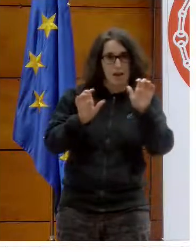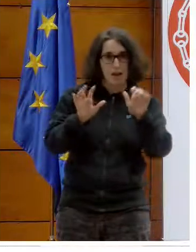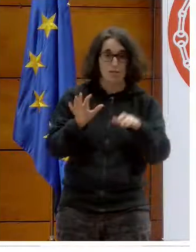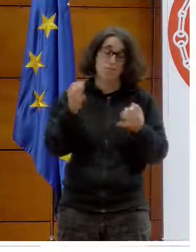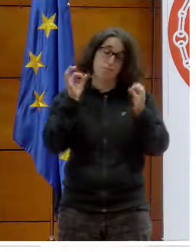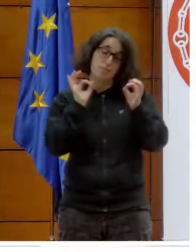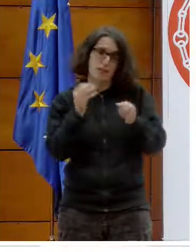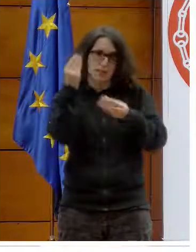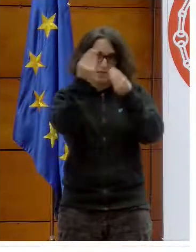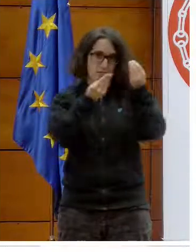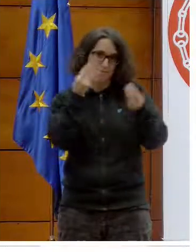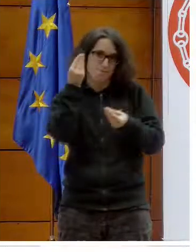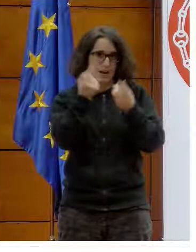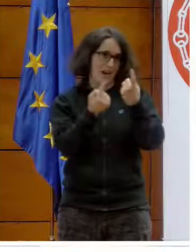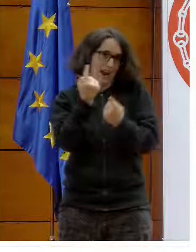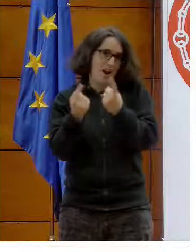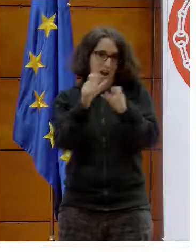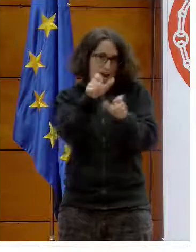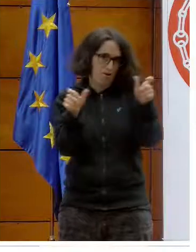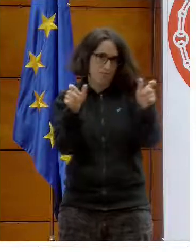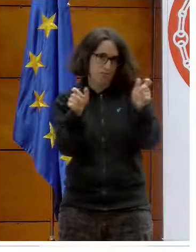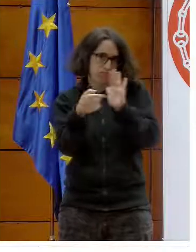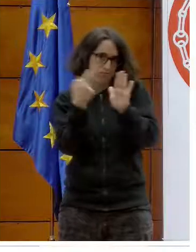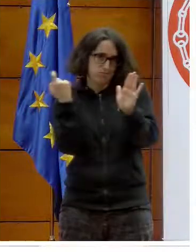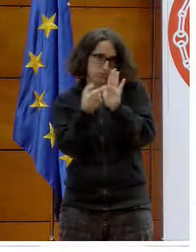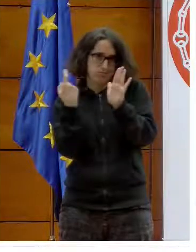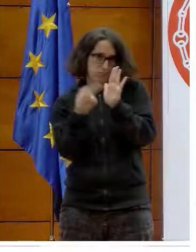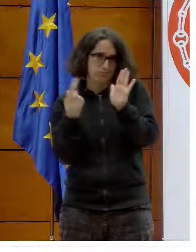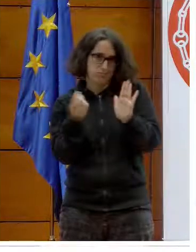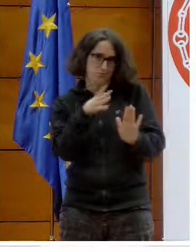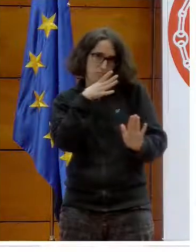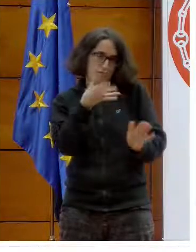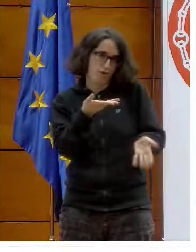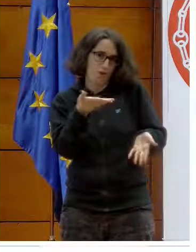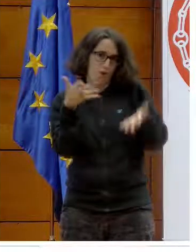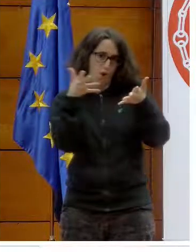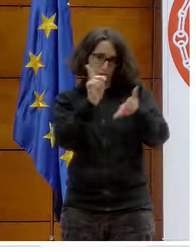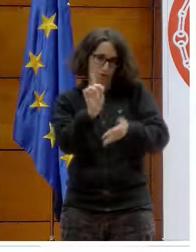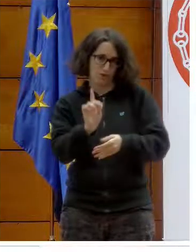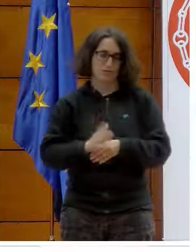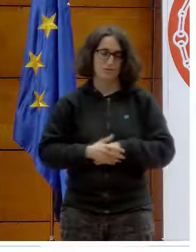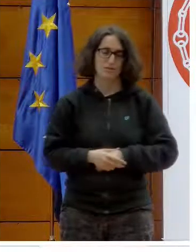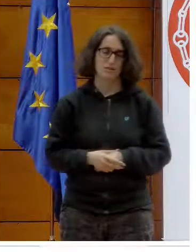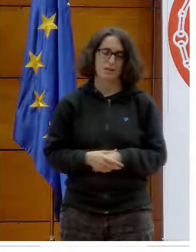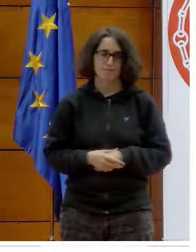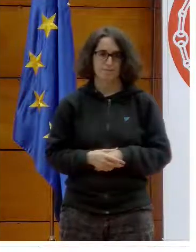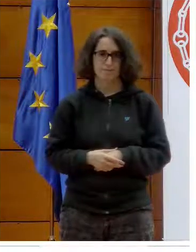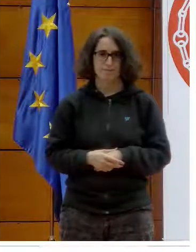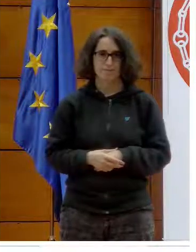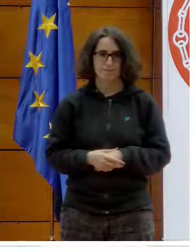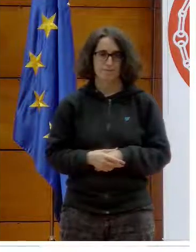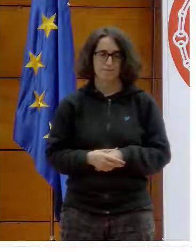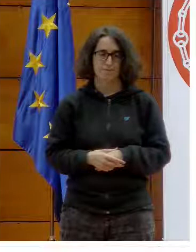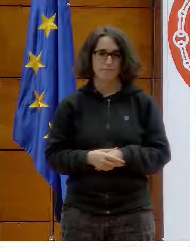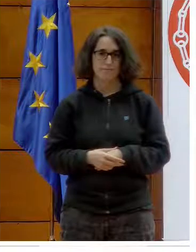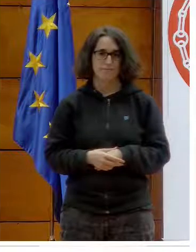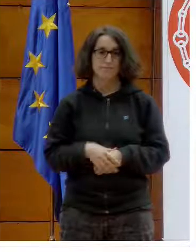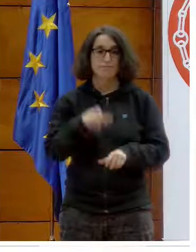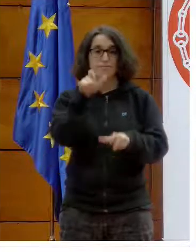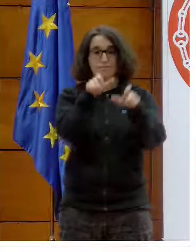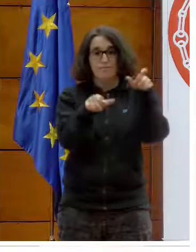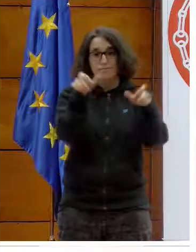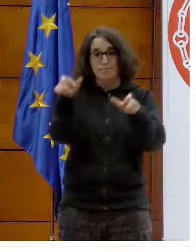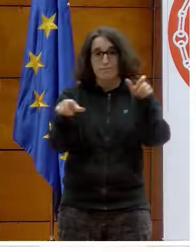tener en cuenta porque pueden ser excluyentes de realizar la terapia. En cuanto a la elección de